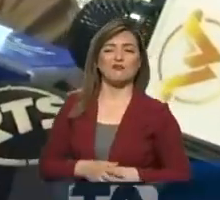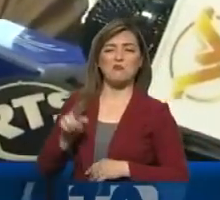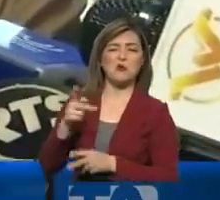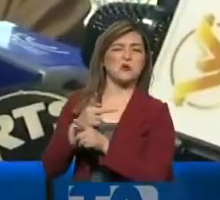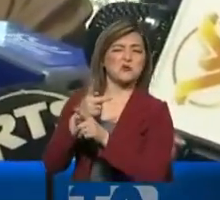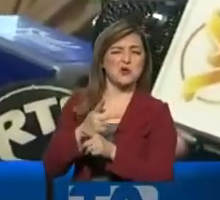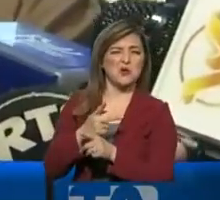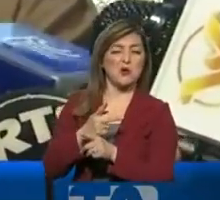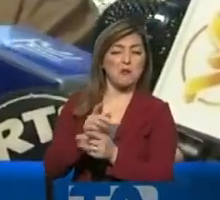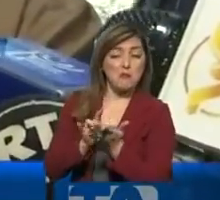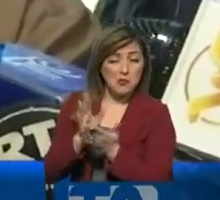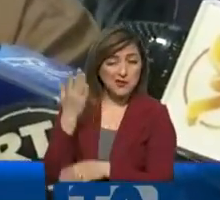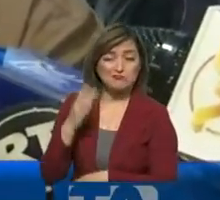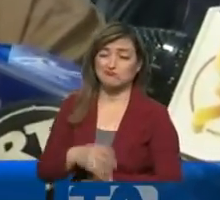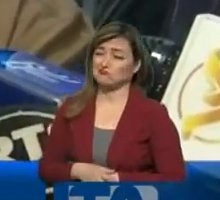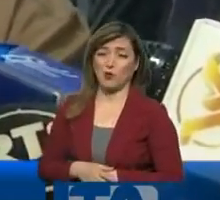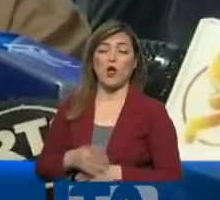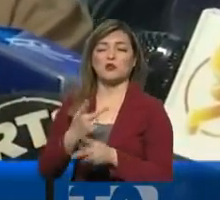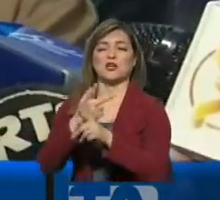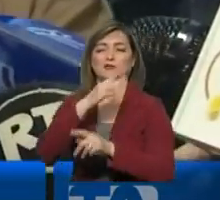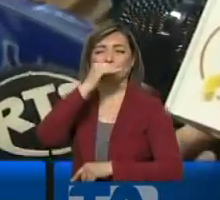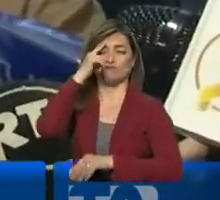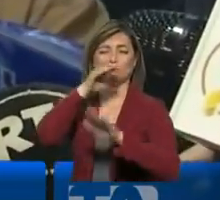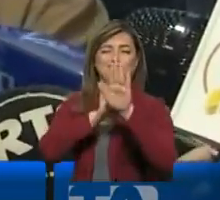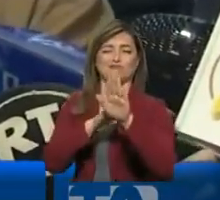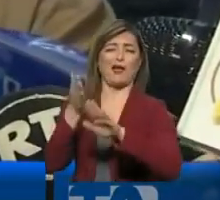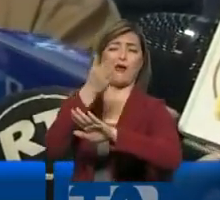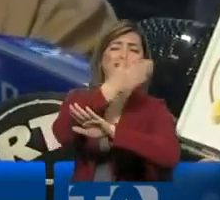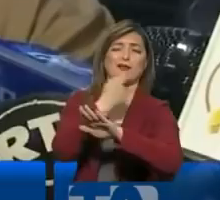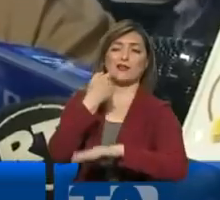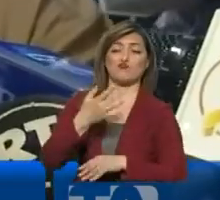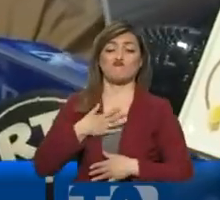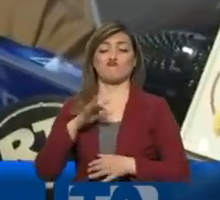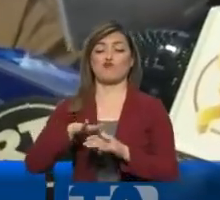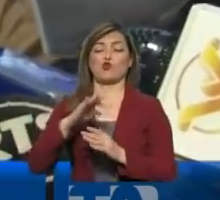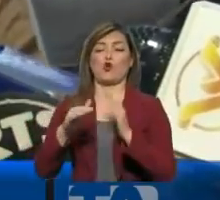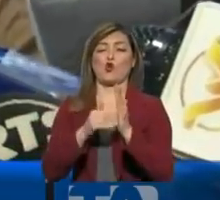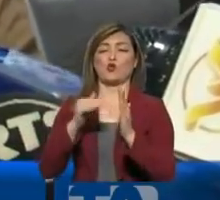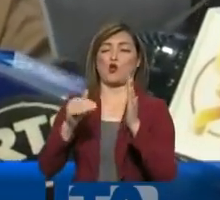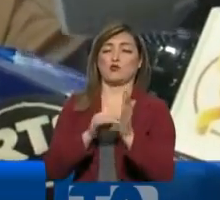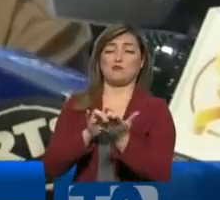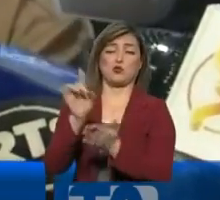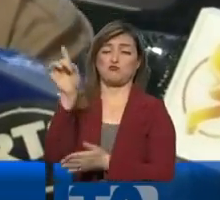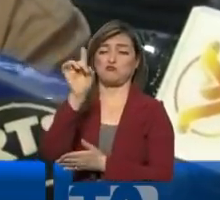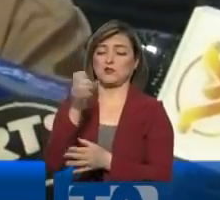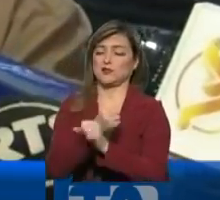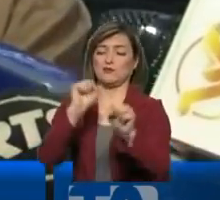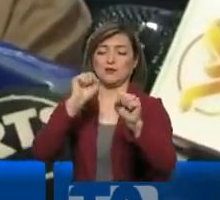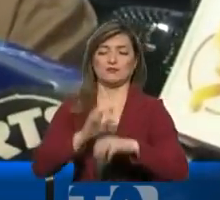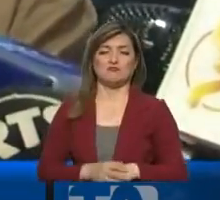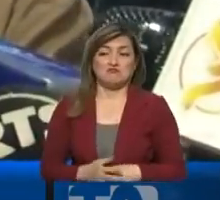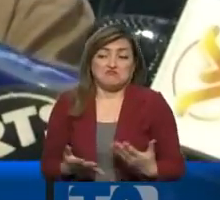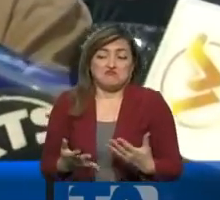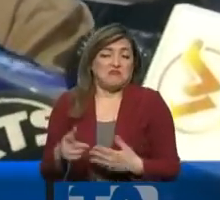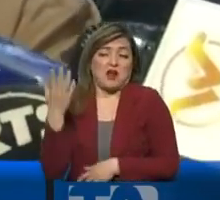Revolución Ciudadana anunciaron, no solamente hoy de mañana, desde hace varios días, que votarían en contra. Entonces, nada de lo que haremos el día de hoy